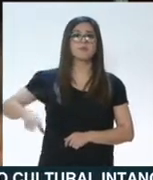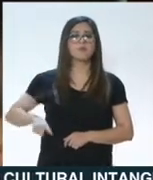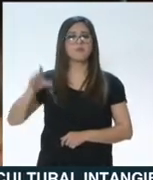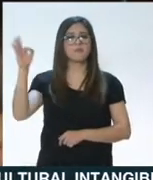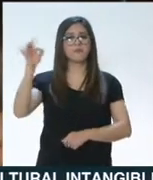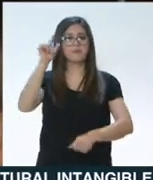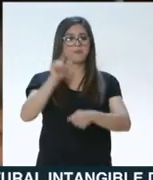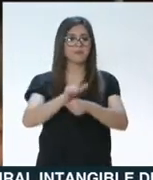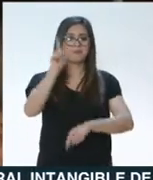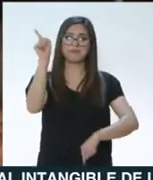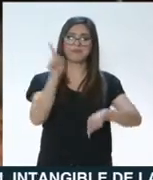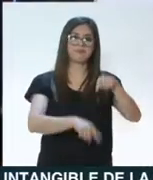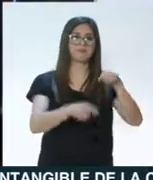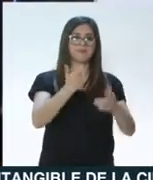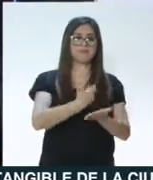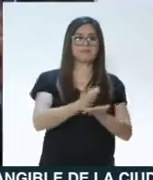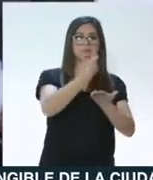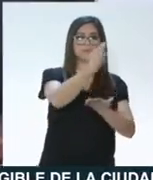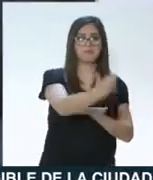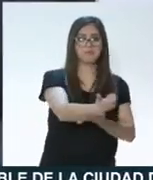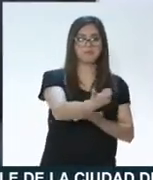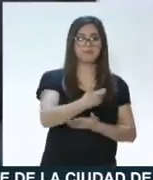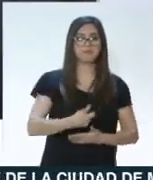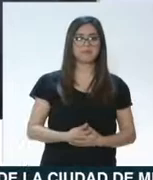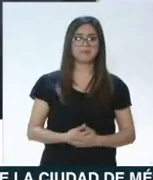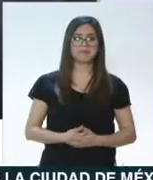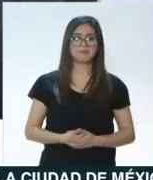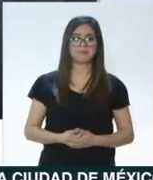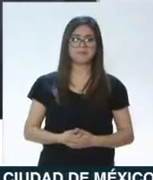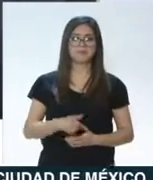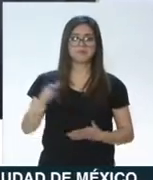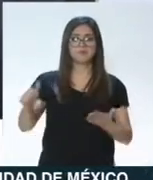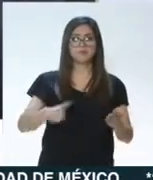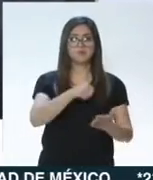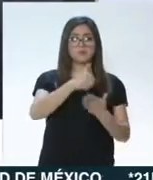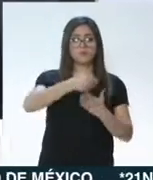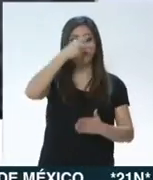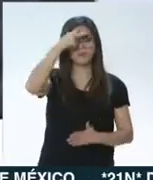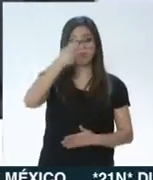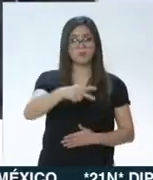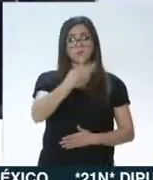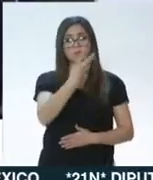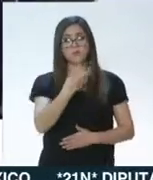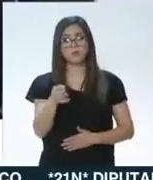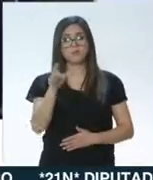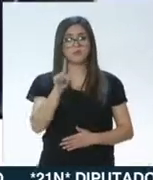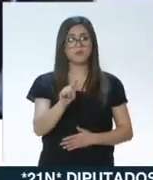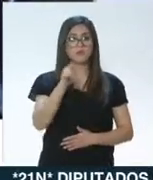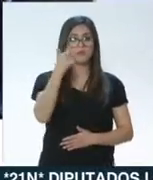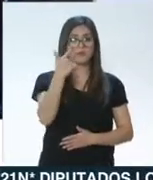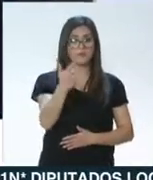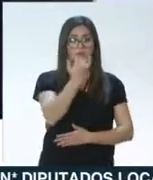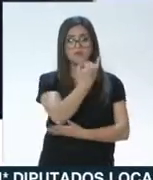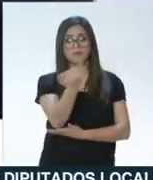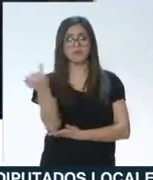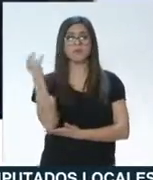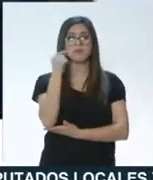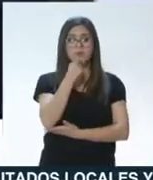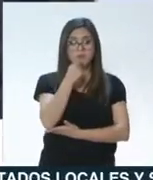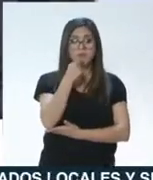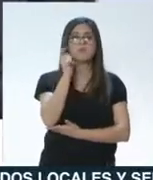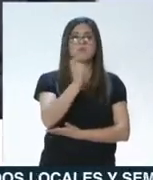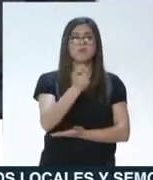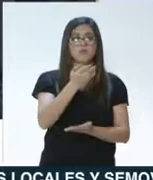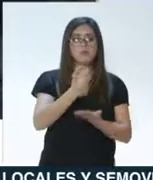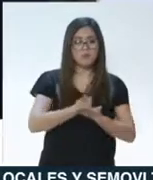a retirarle su apoyo. En la Ciudad de México tenemos 477 estancias infantiles que benefician a